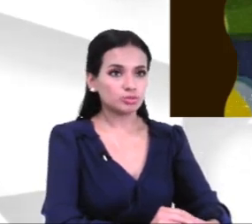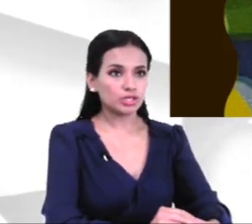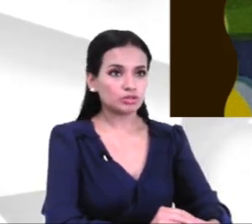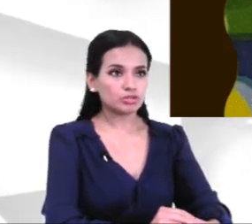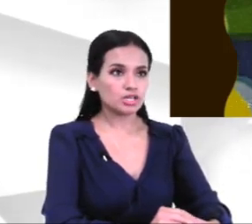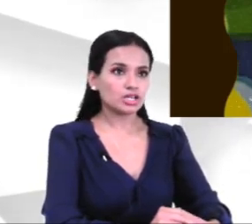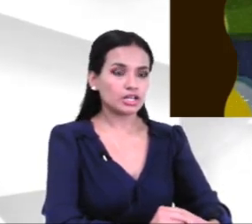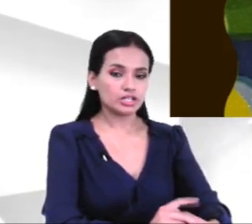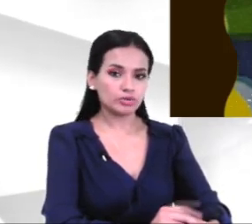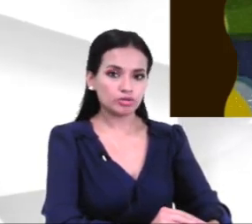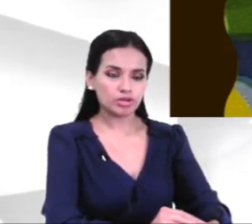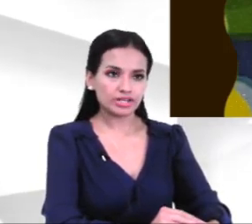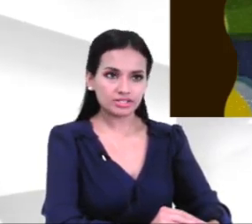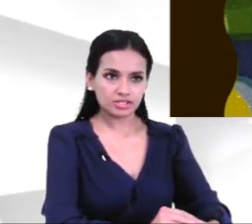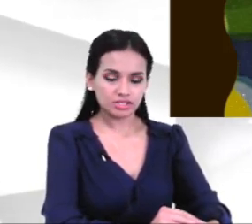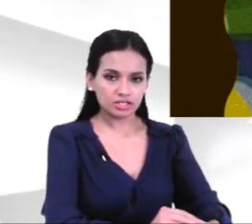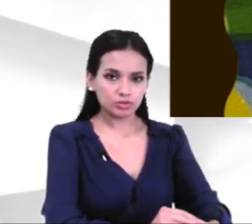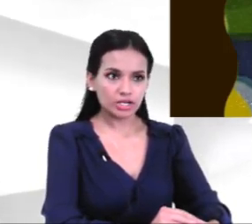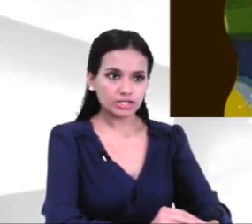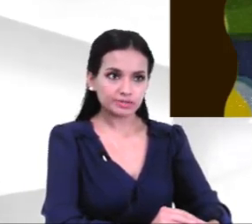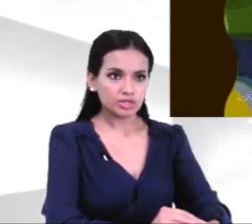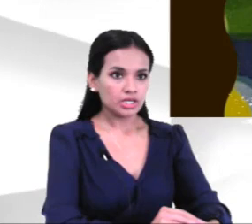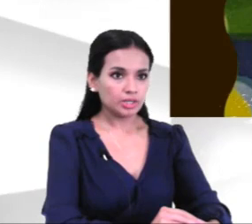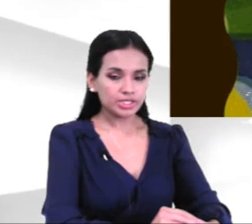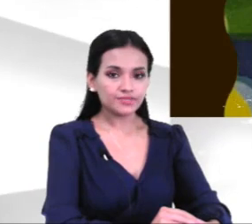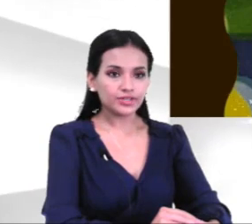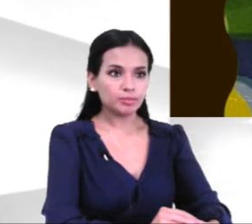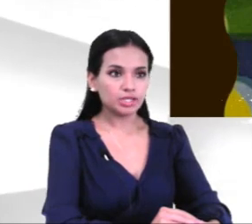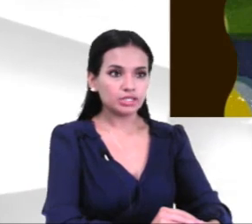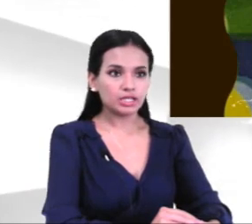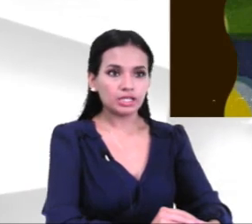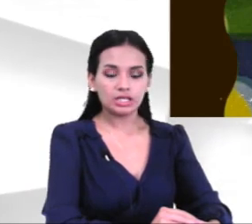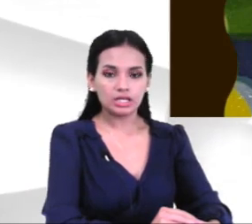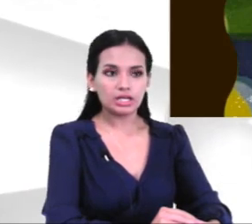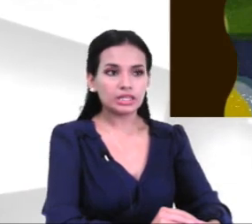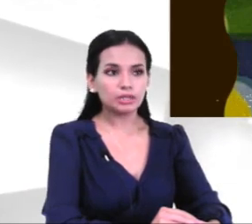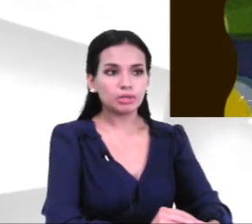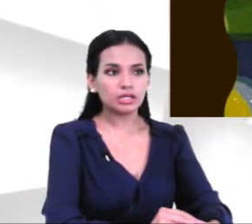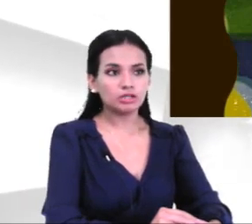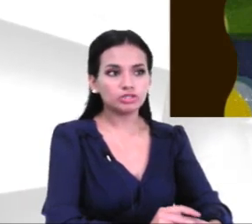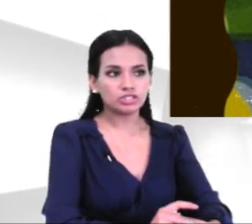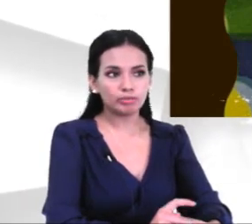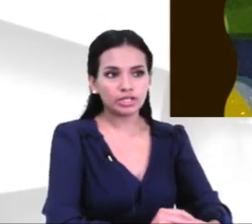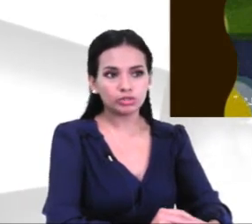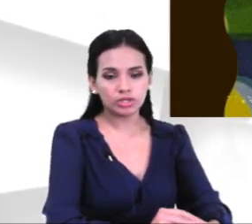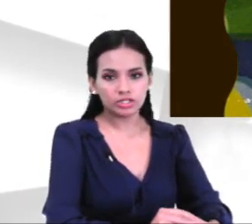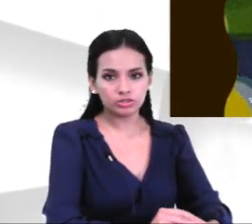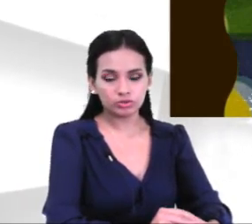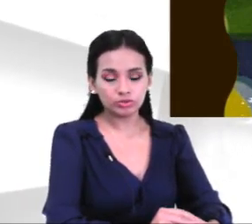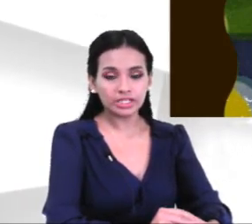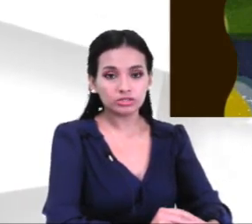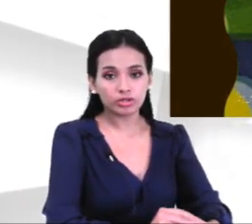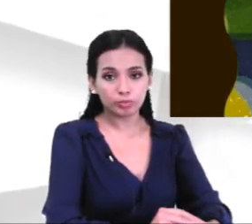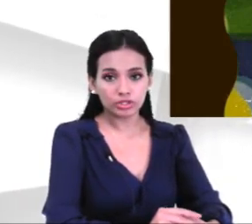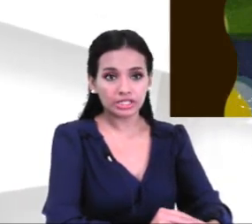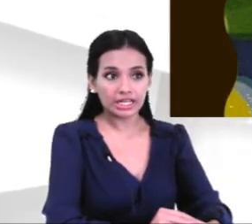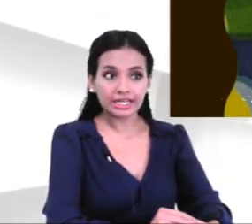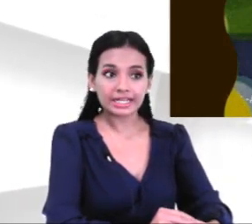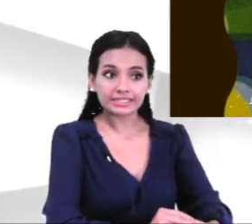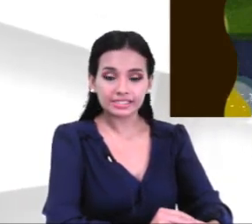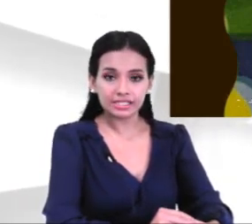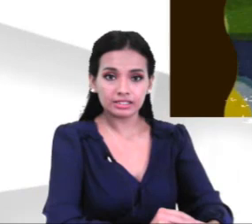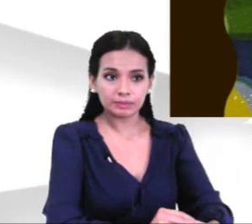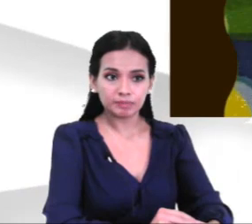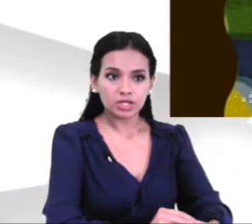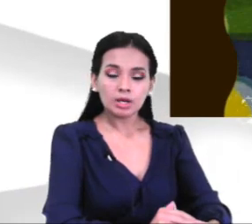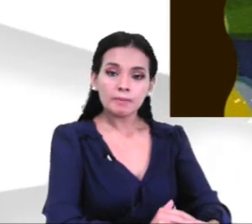conocimientos en el área curricular de ciencias naturales específicamente en el tema en ecosistemas naturales de honduras correspondiente a